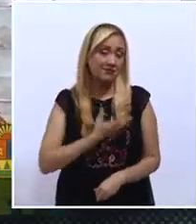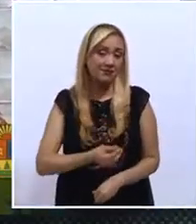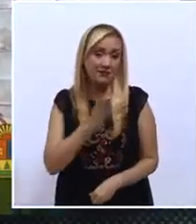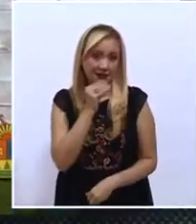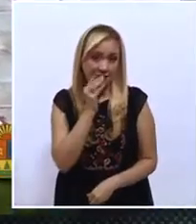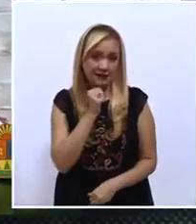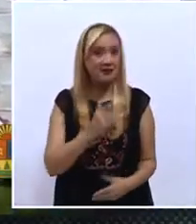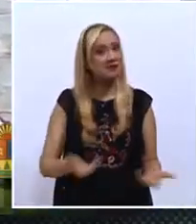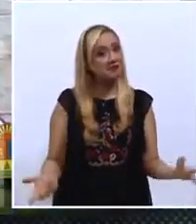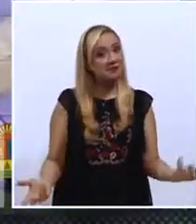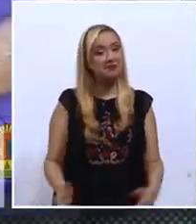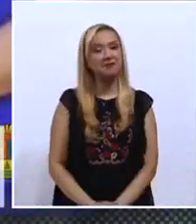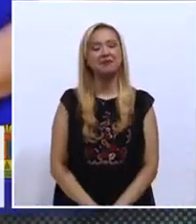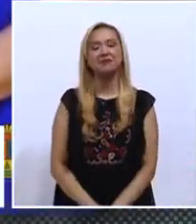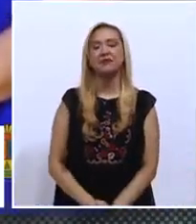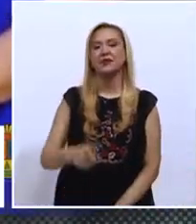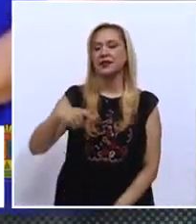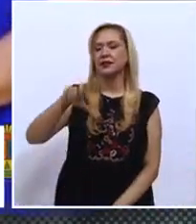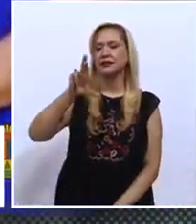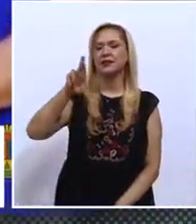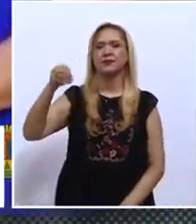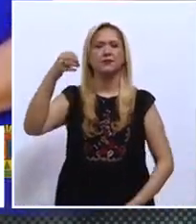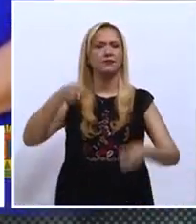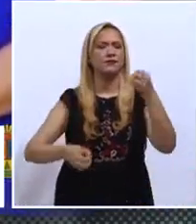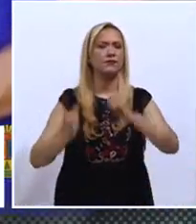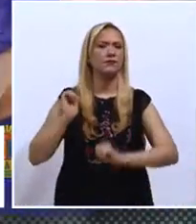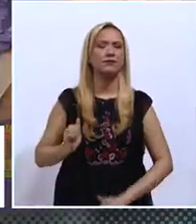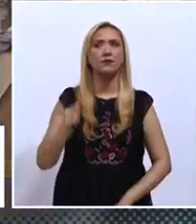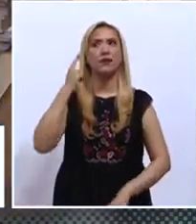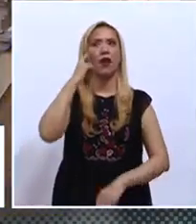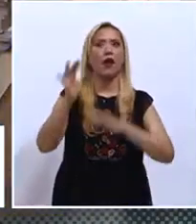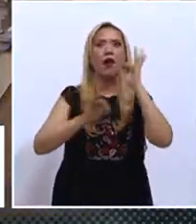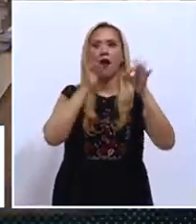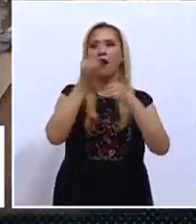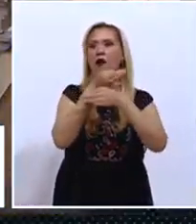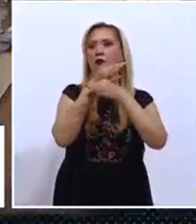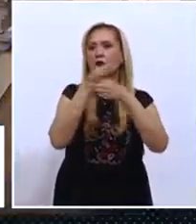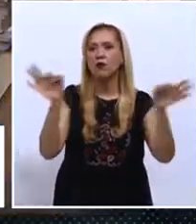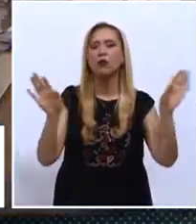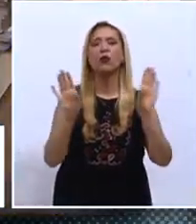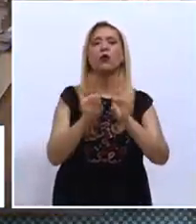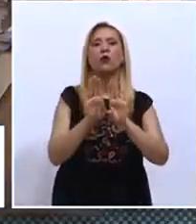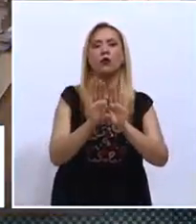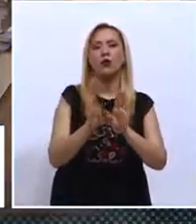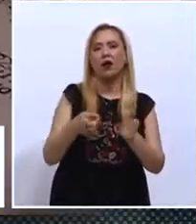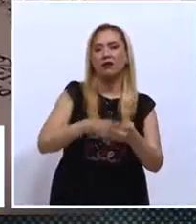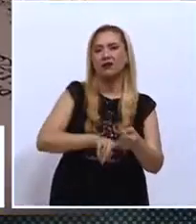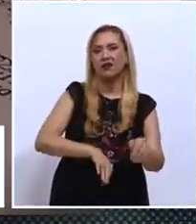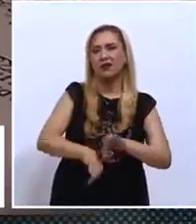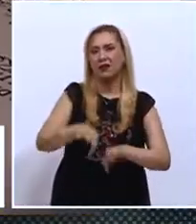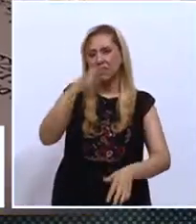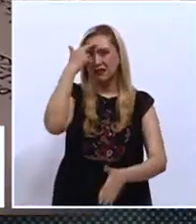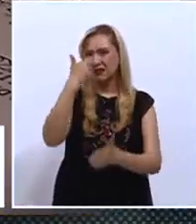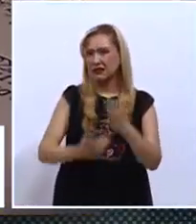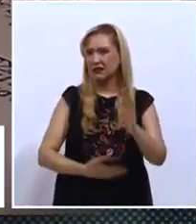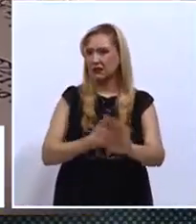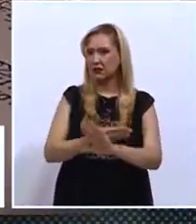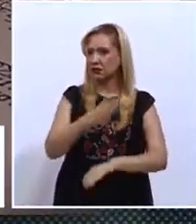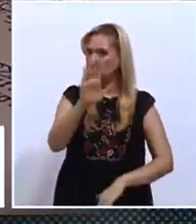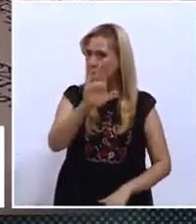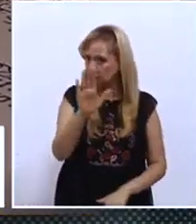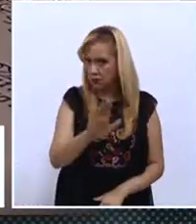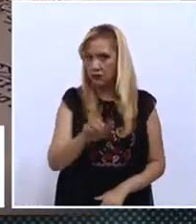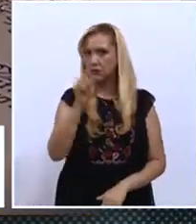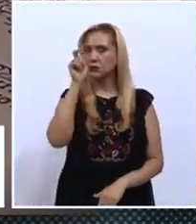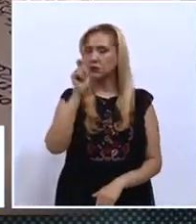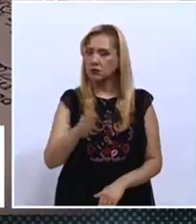El Poder Judicial de Quintana Roo inició una campaña informativa para prevenir la violencia en el entorno laboral, con el reconocimiento de las